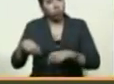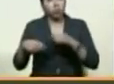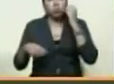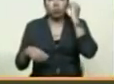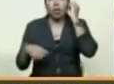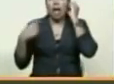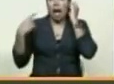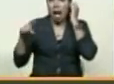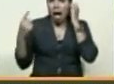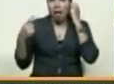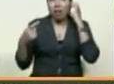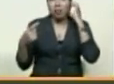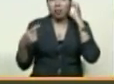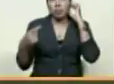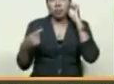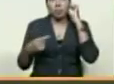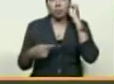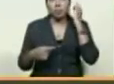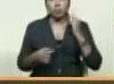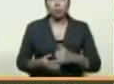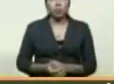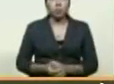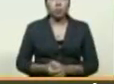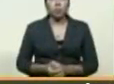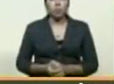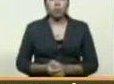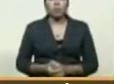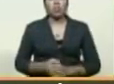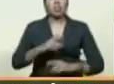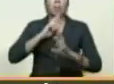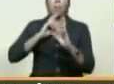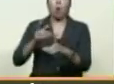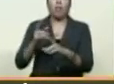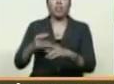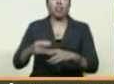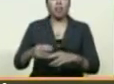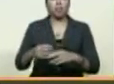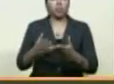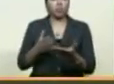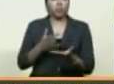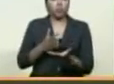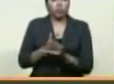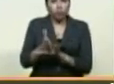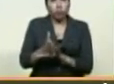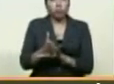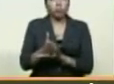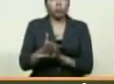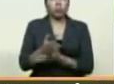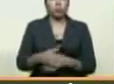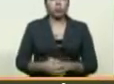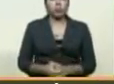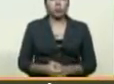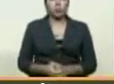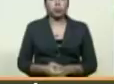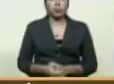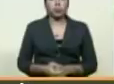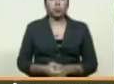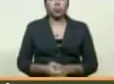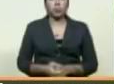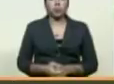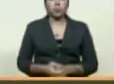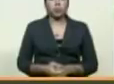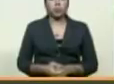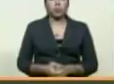una resolución firme de mantenerse